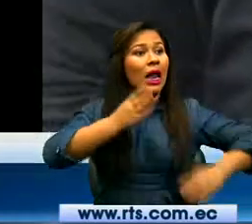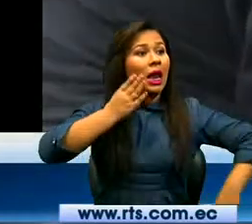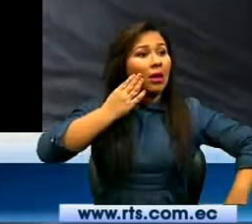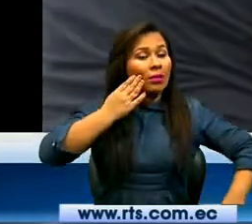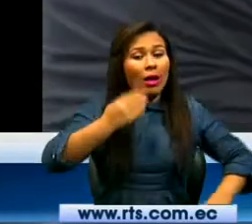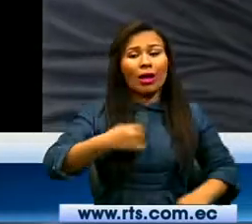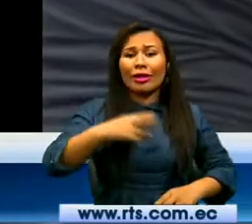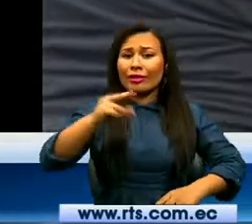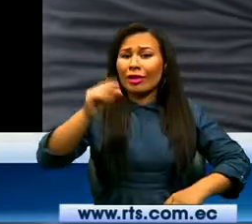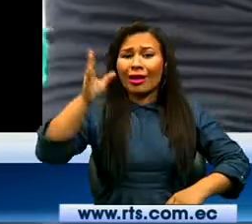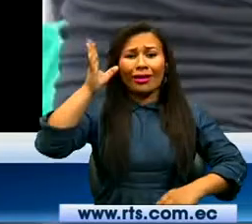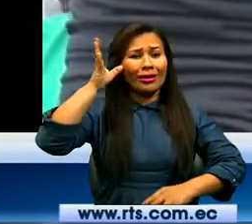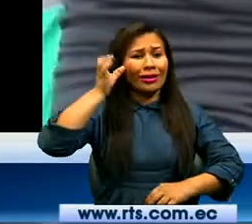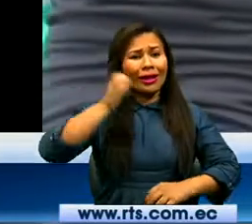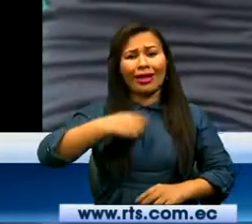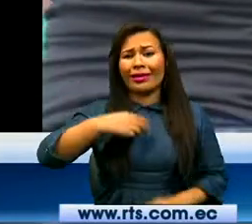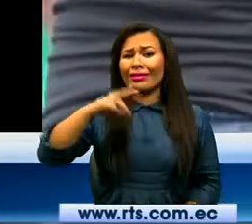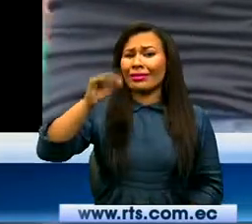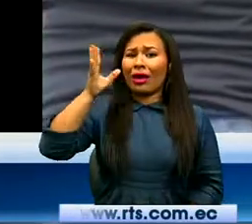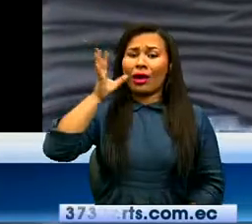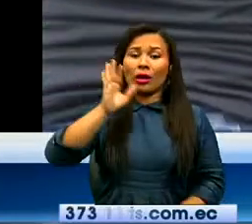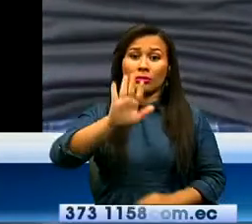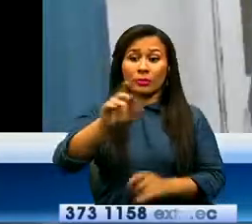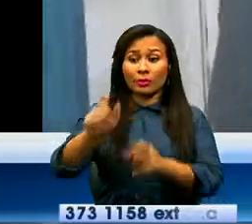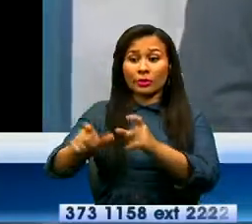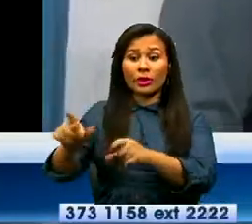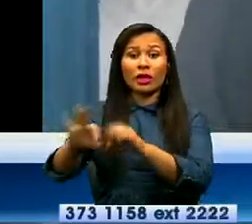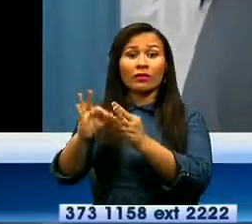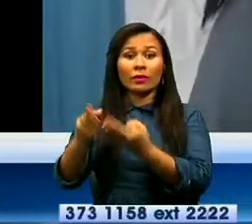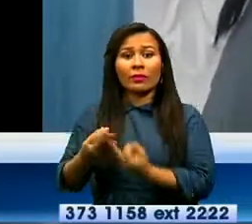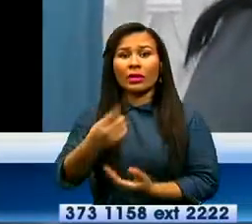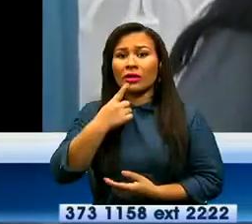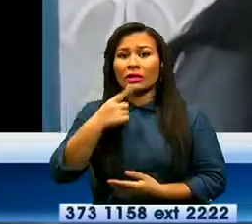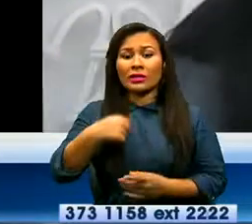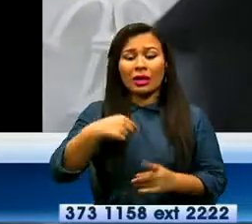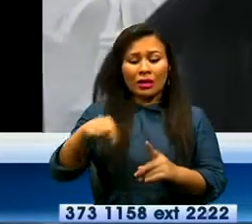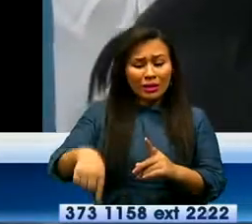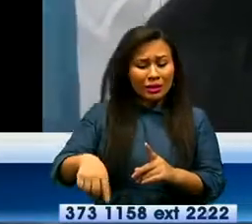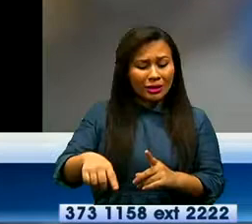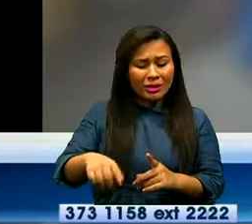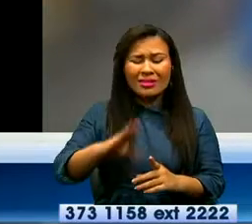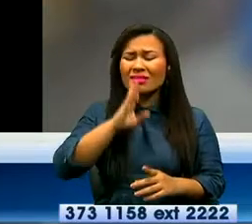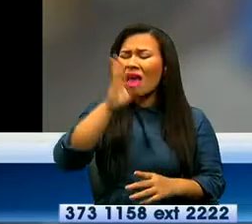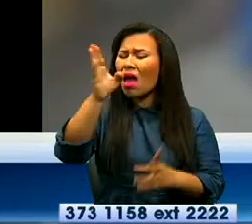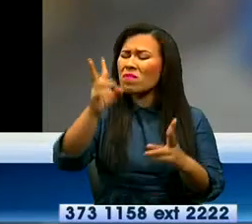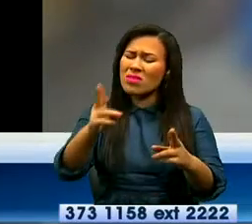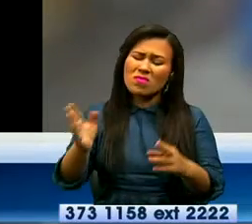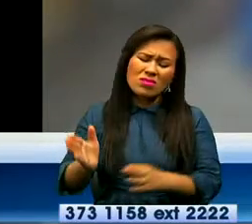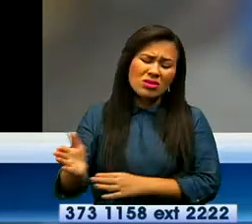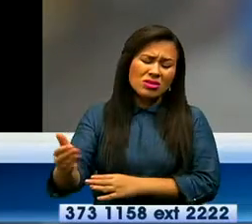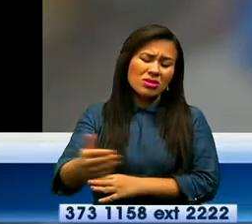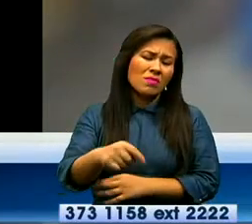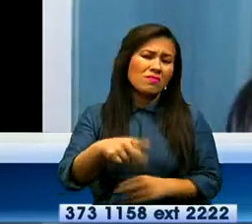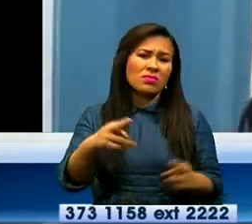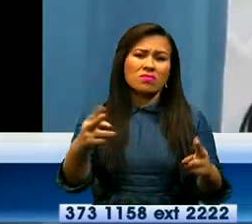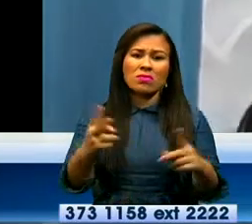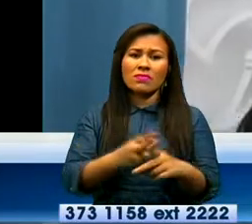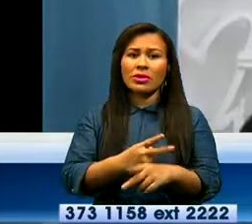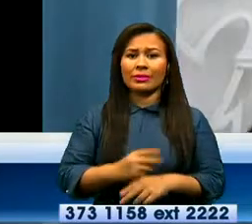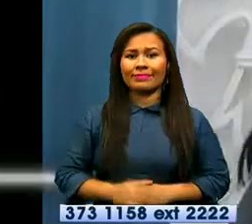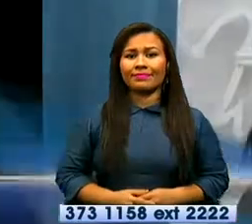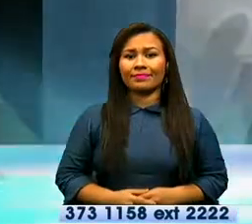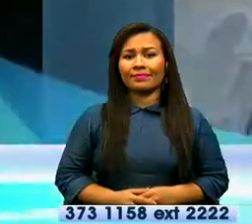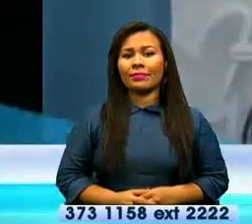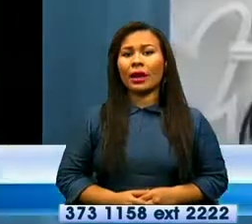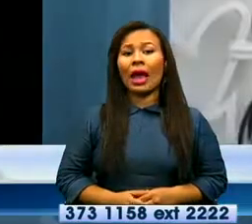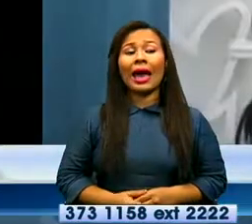podía concebir lo sucedido. Cuentan sus allegados que este no sería el primer caso en este sector. Es el primer caso,